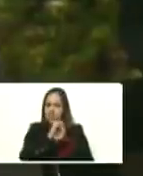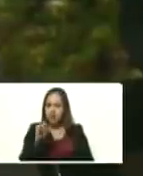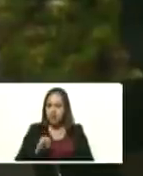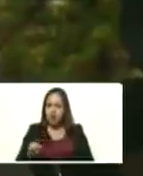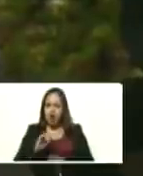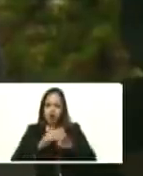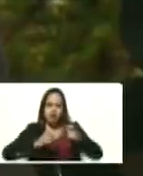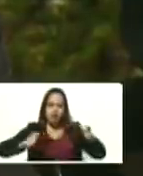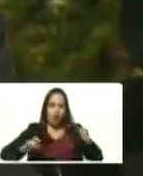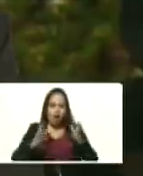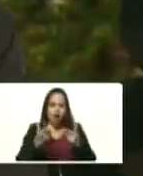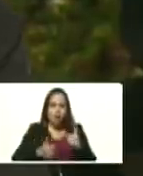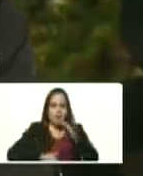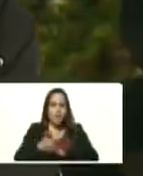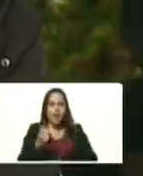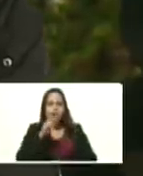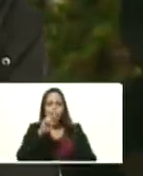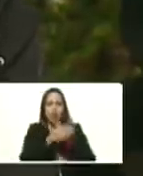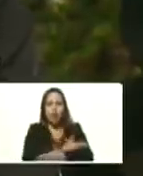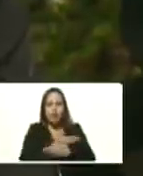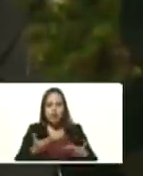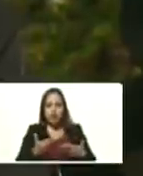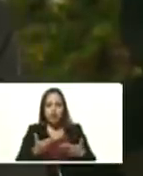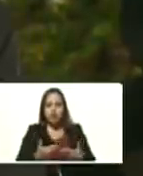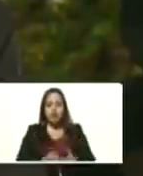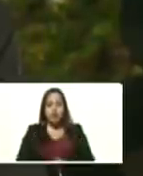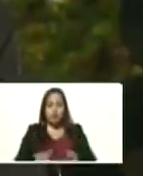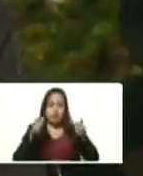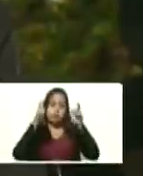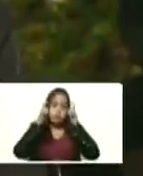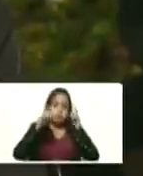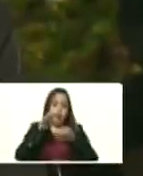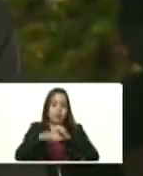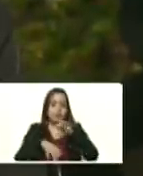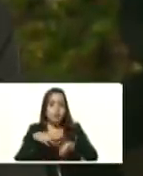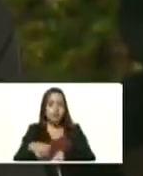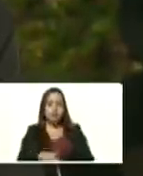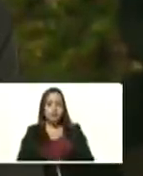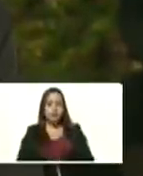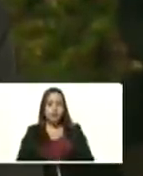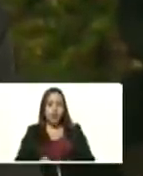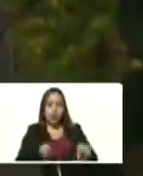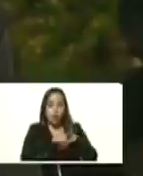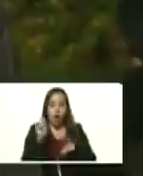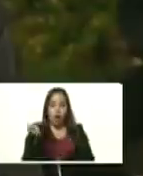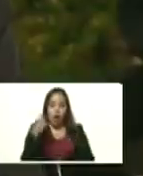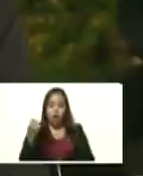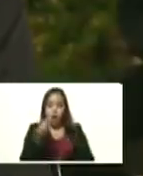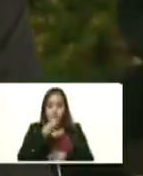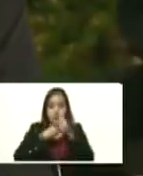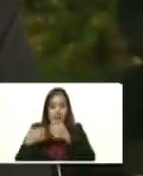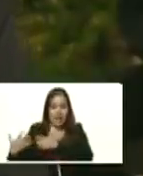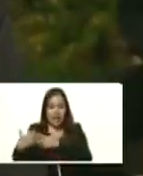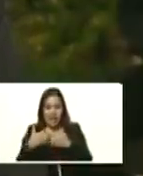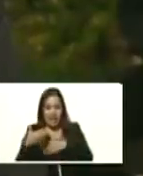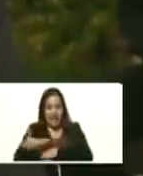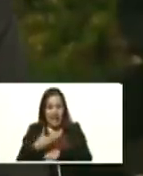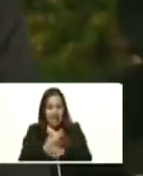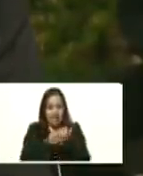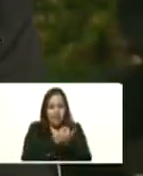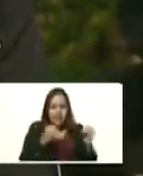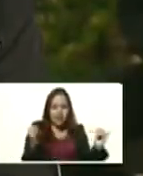rebaño de más de 2 millones de cabezas de ganado y que así como a puro alimento las guerras de independencia